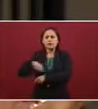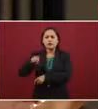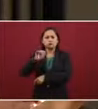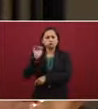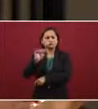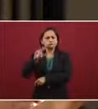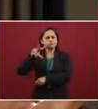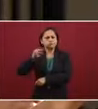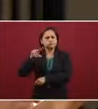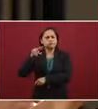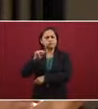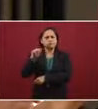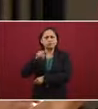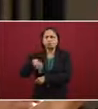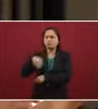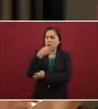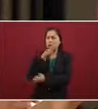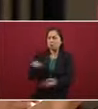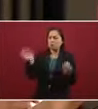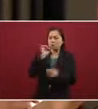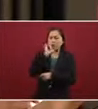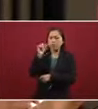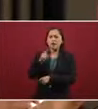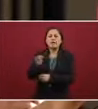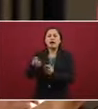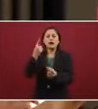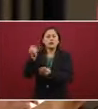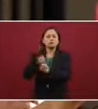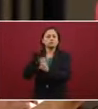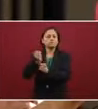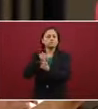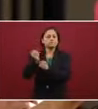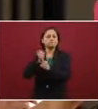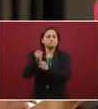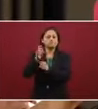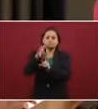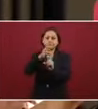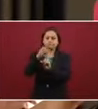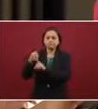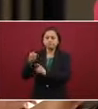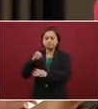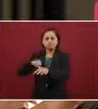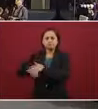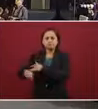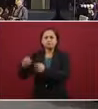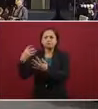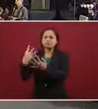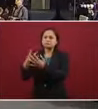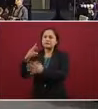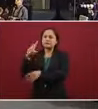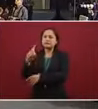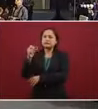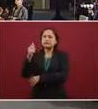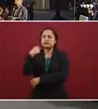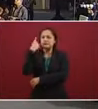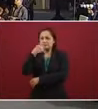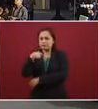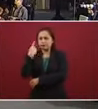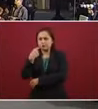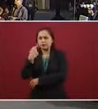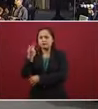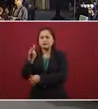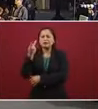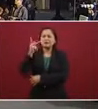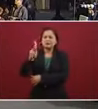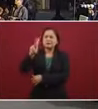informes, los golpearon, se los llevaron detenidos, estuvieron más de 36 horas detenidos y pues la situación se complica,